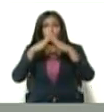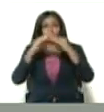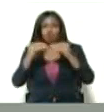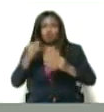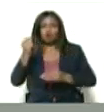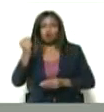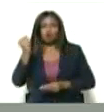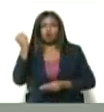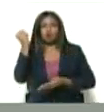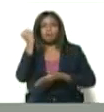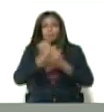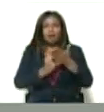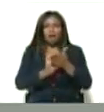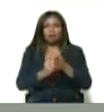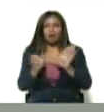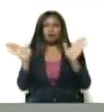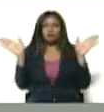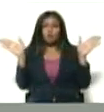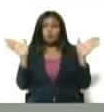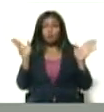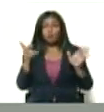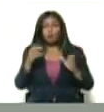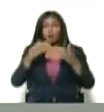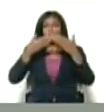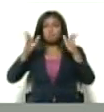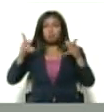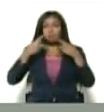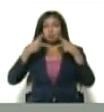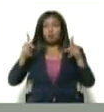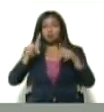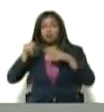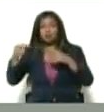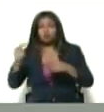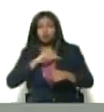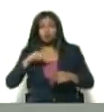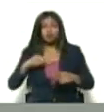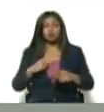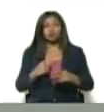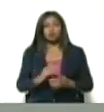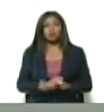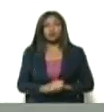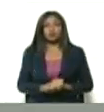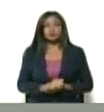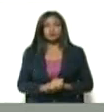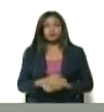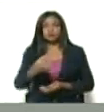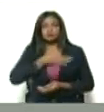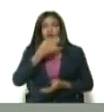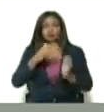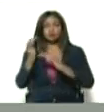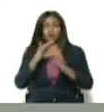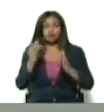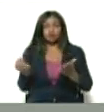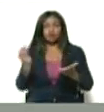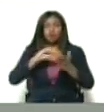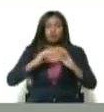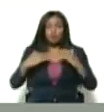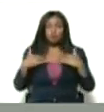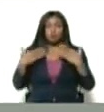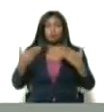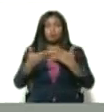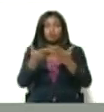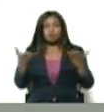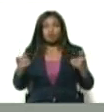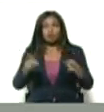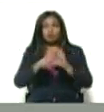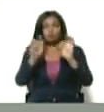públicamente, lo crucifican y luego nuestro Señor Jesucristo resucita para todos los